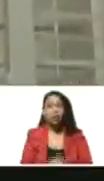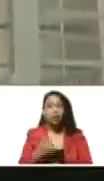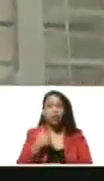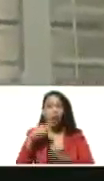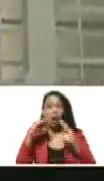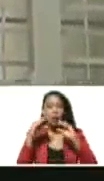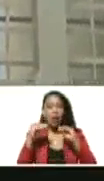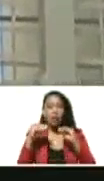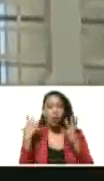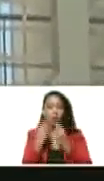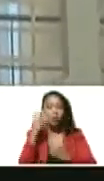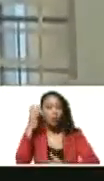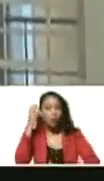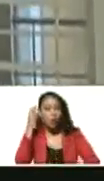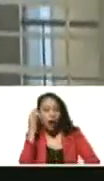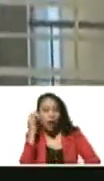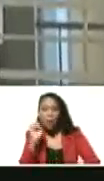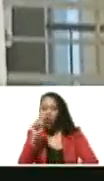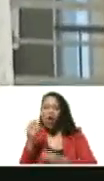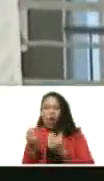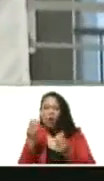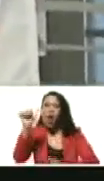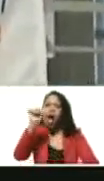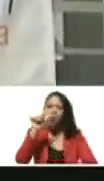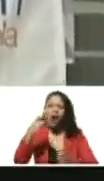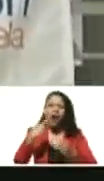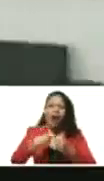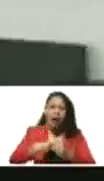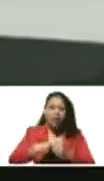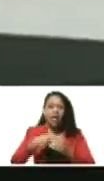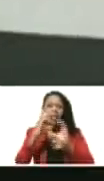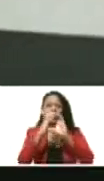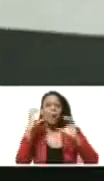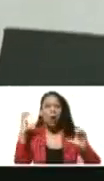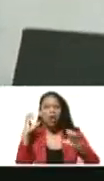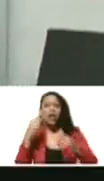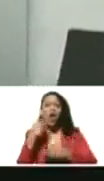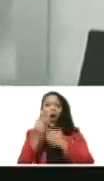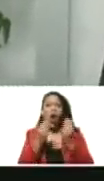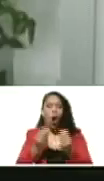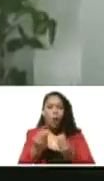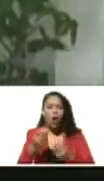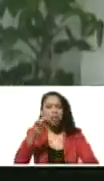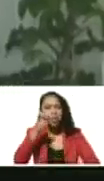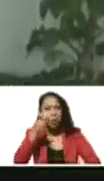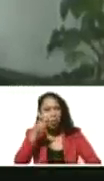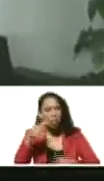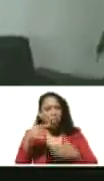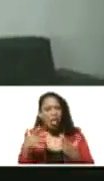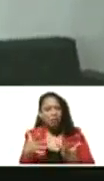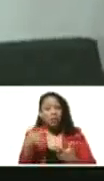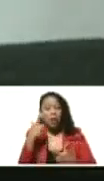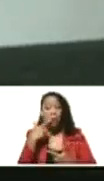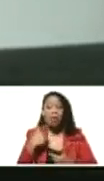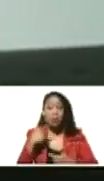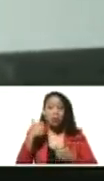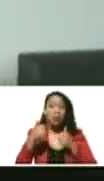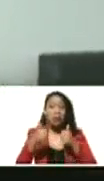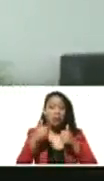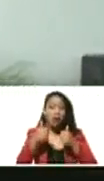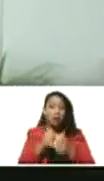presidente, preguntándole cómo está el agua, cómo está el gas, cómo está el transporte, cómo está la seguridad. Y bueno, me ha dicho que muy